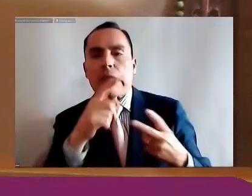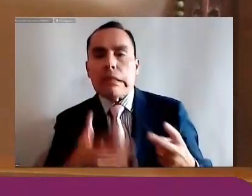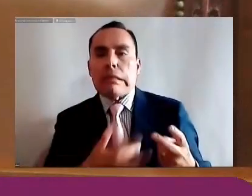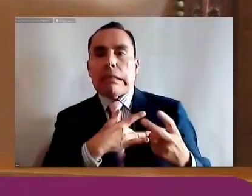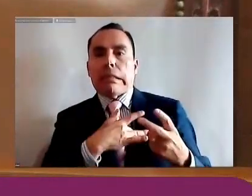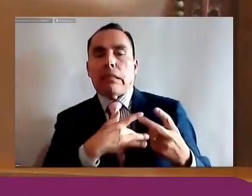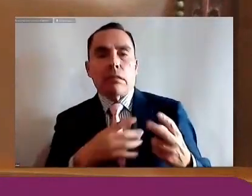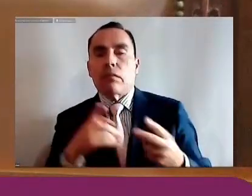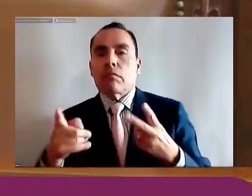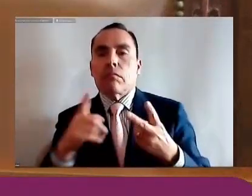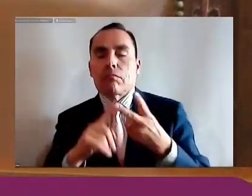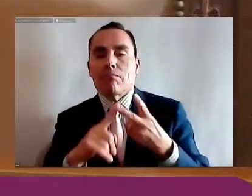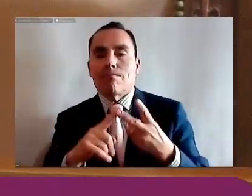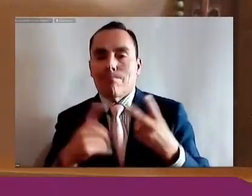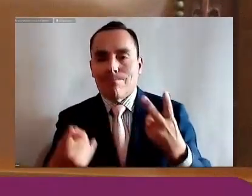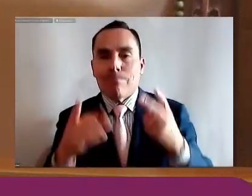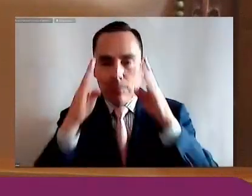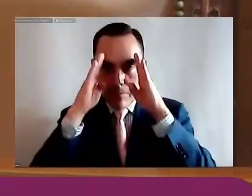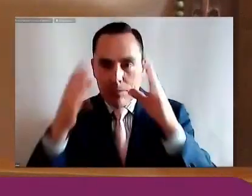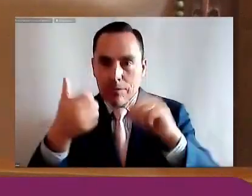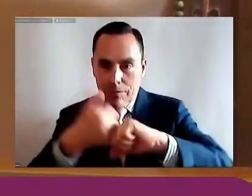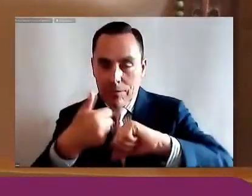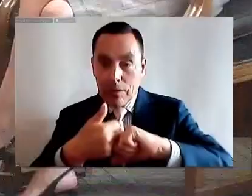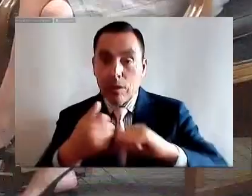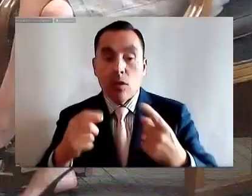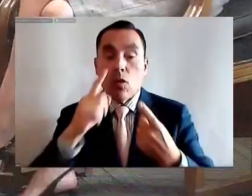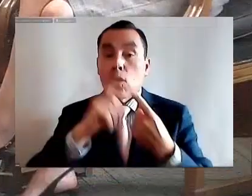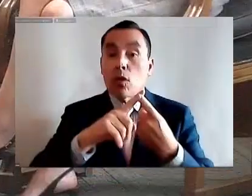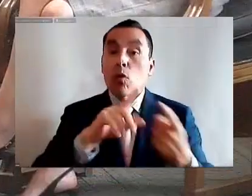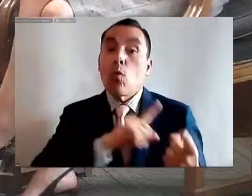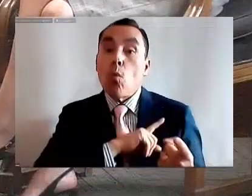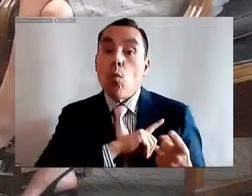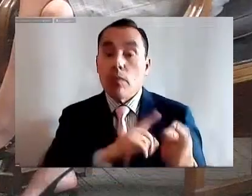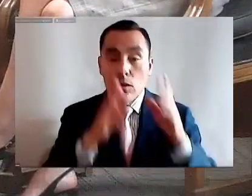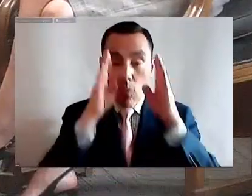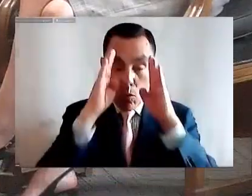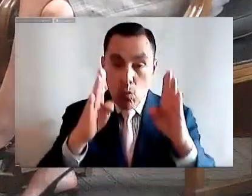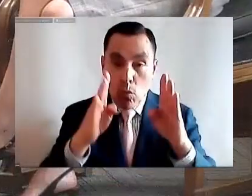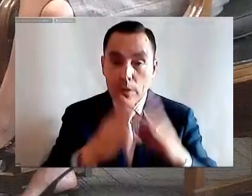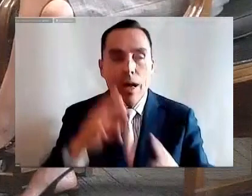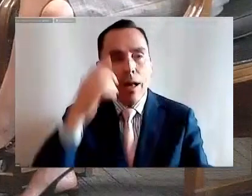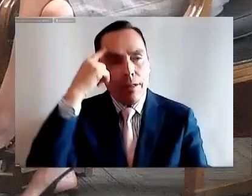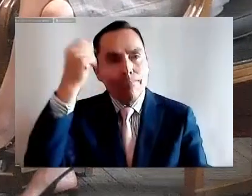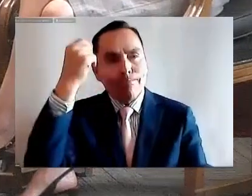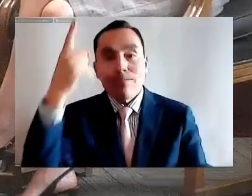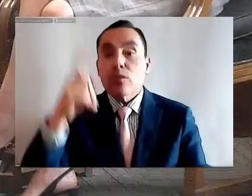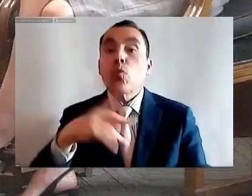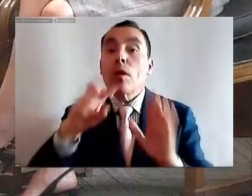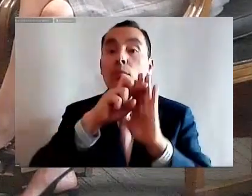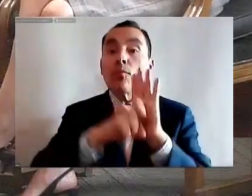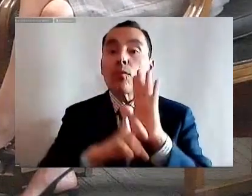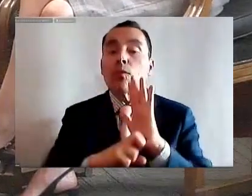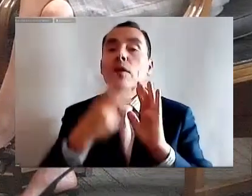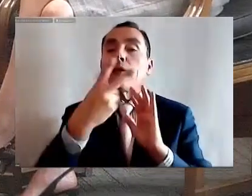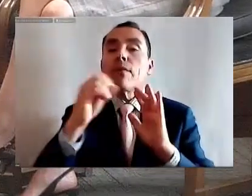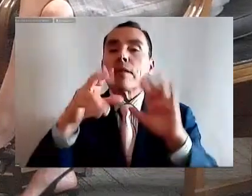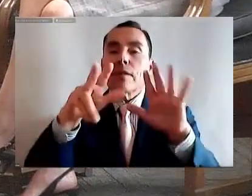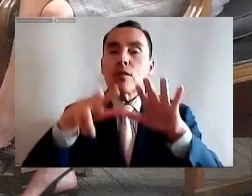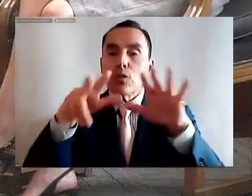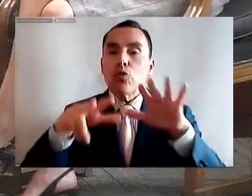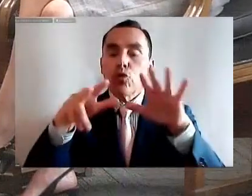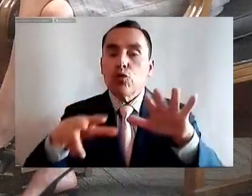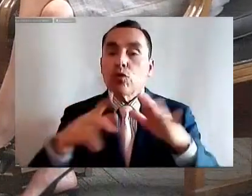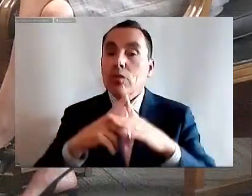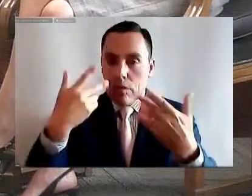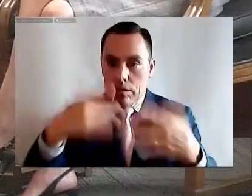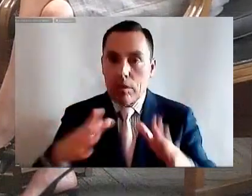¿verdad? Y desde el punto de vista de la culpa, lo primero que hay que tener presente es el proyecto de ley que se presentó en el año 2018, que lamentablemente no ha